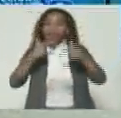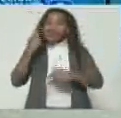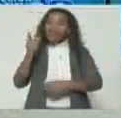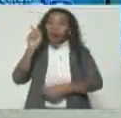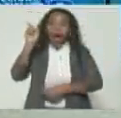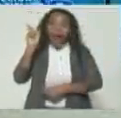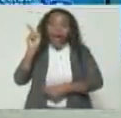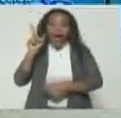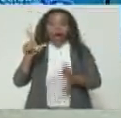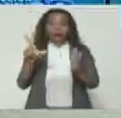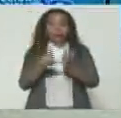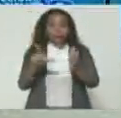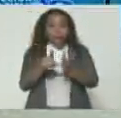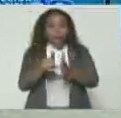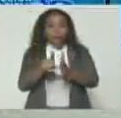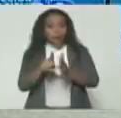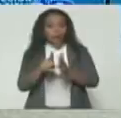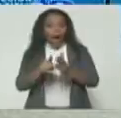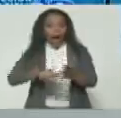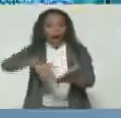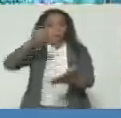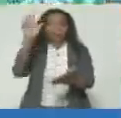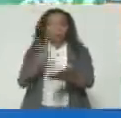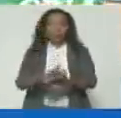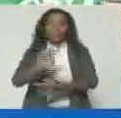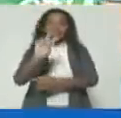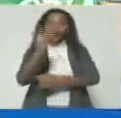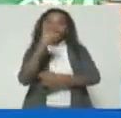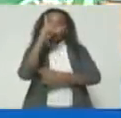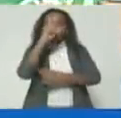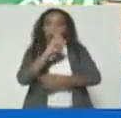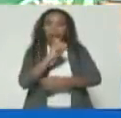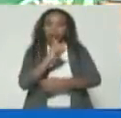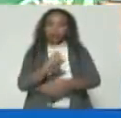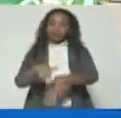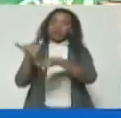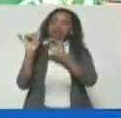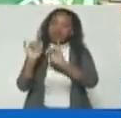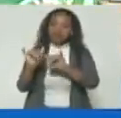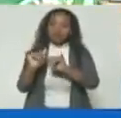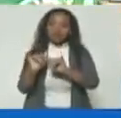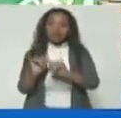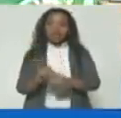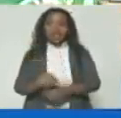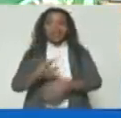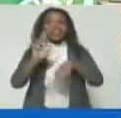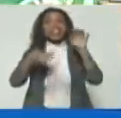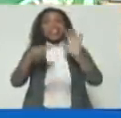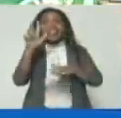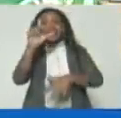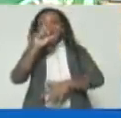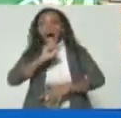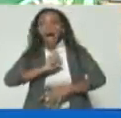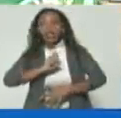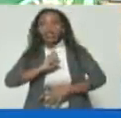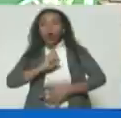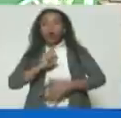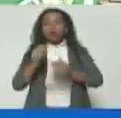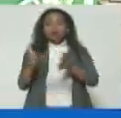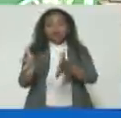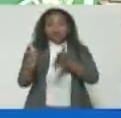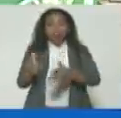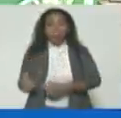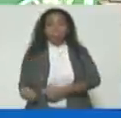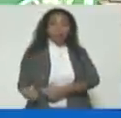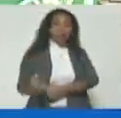liceo. Pasaste a segundo año ya. Así mismo. Con 13 años. Ganador del